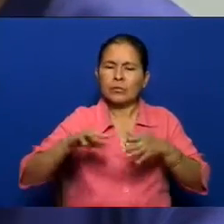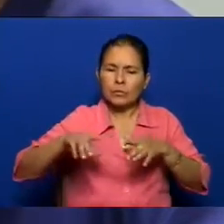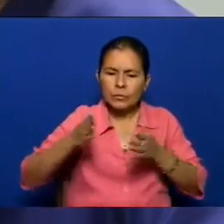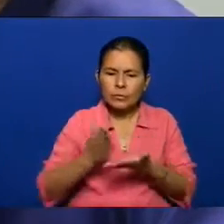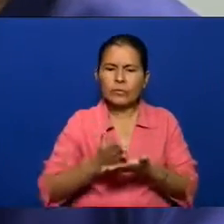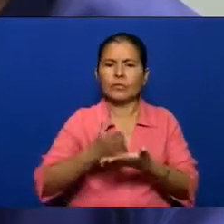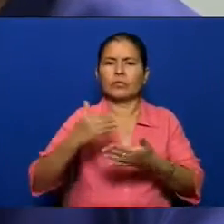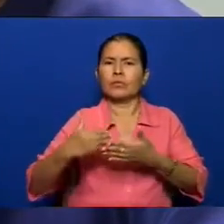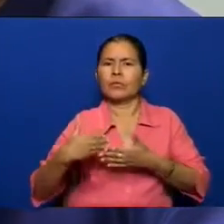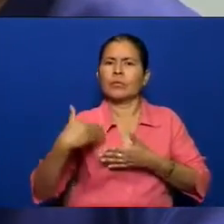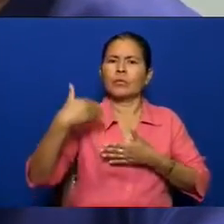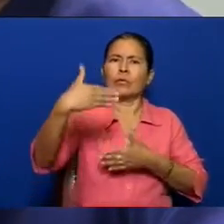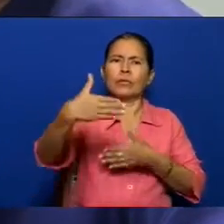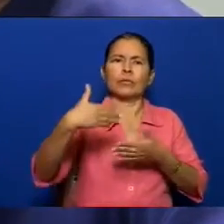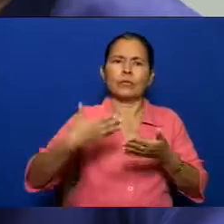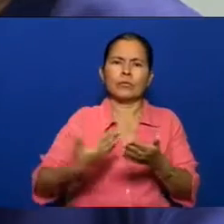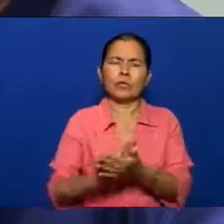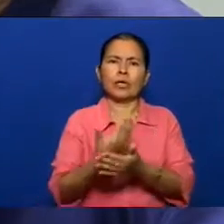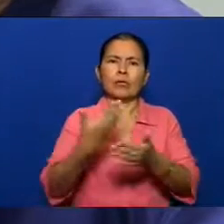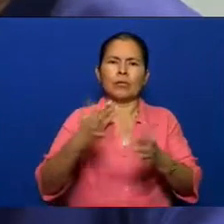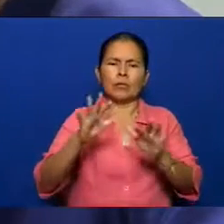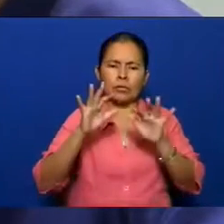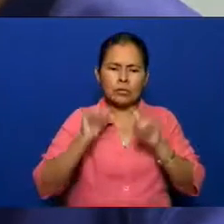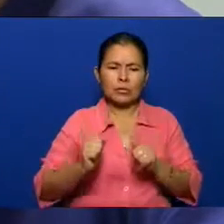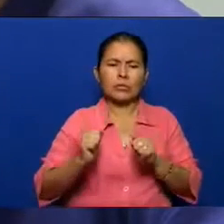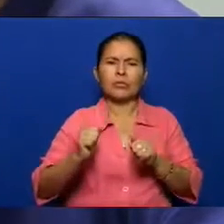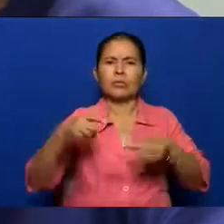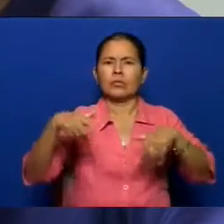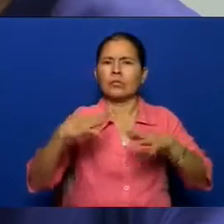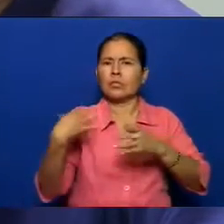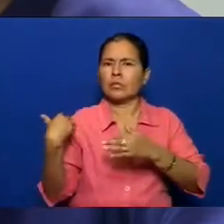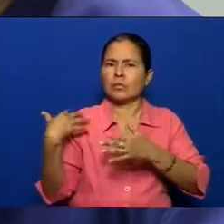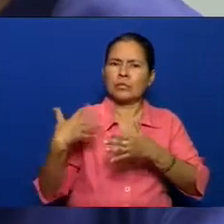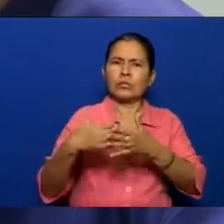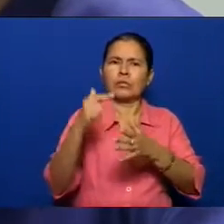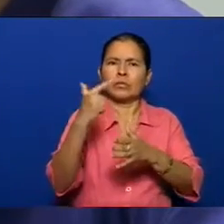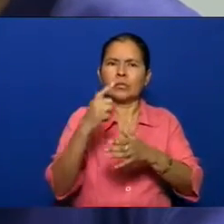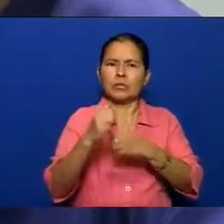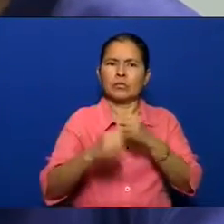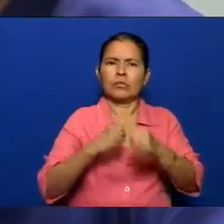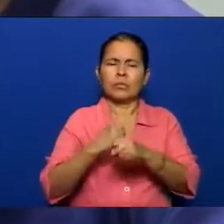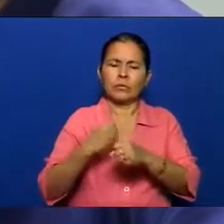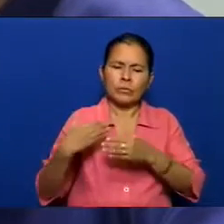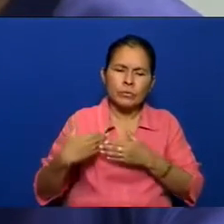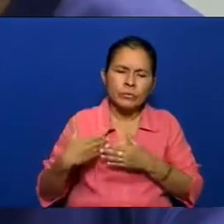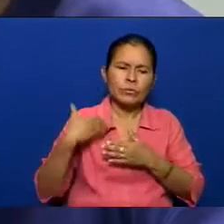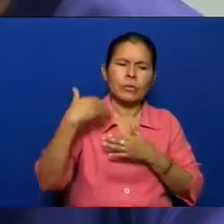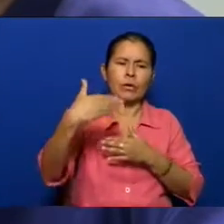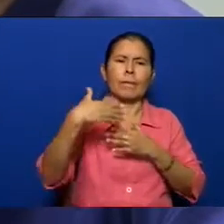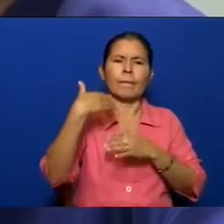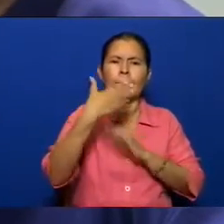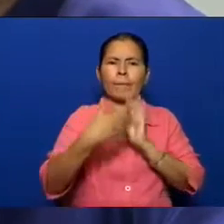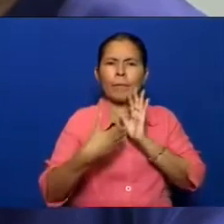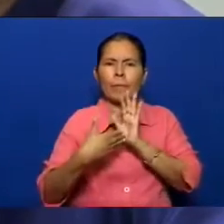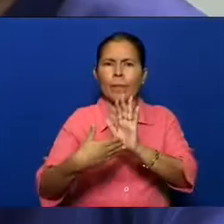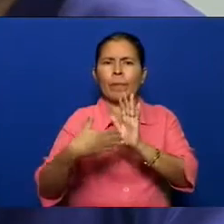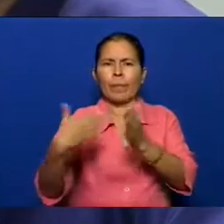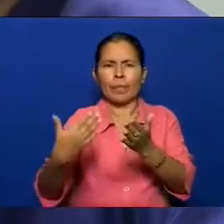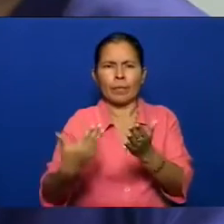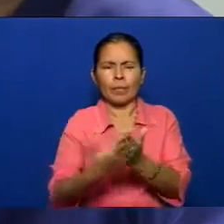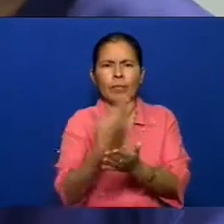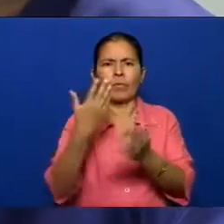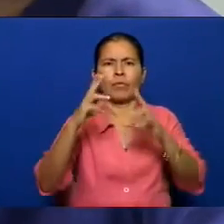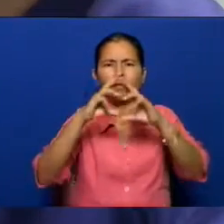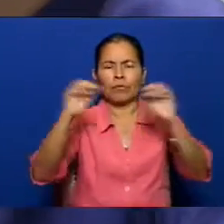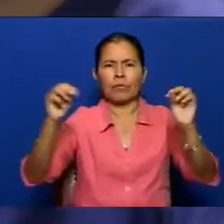ciclo. Estamos concluyendo una década de un modelo nuevo en Nicaragua, un modelo de restitución de